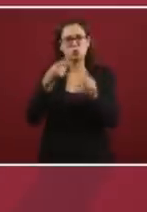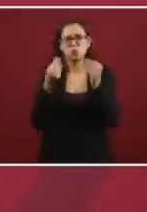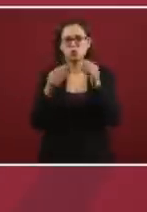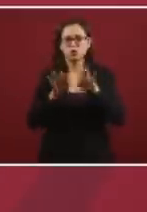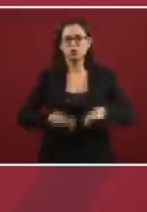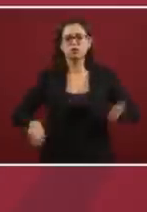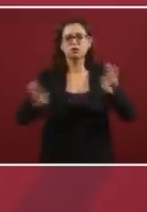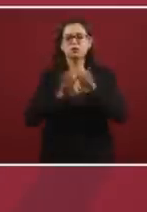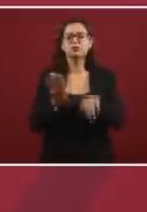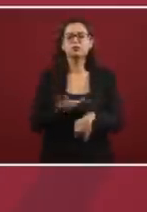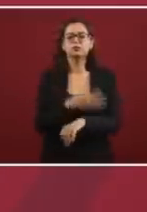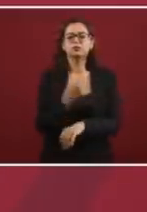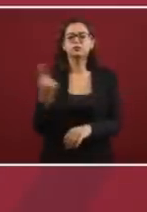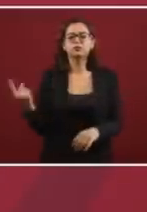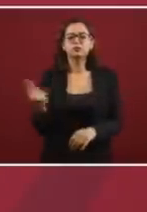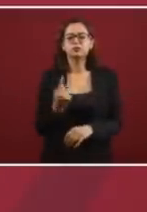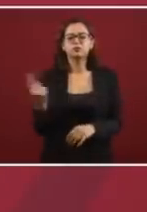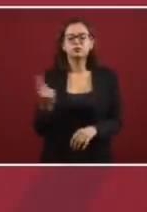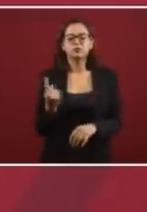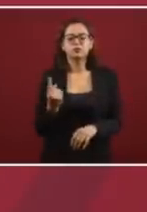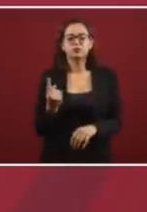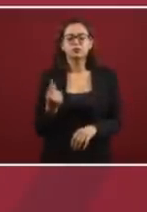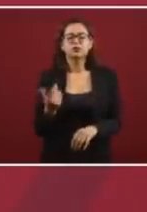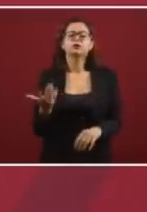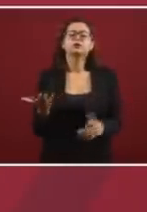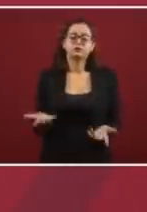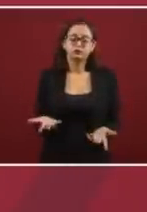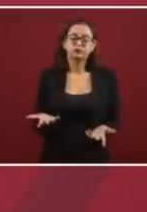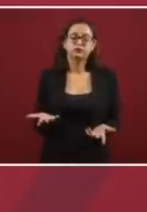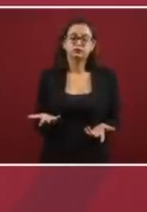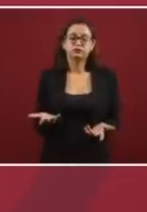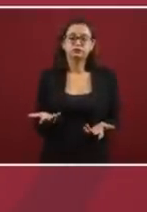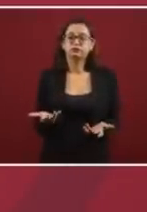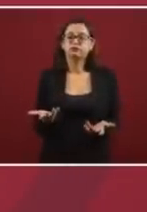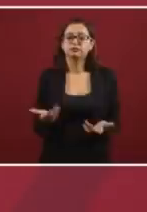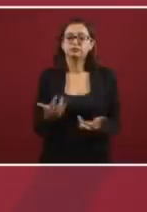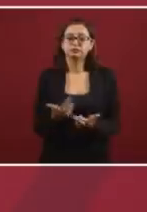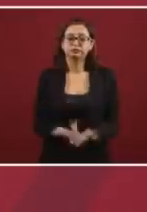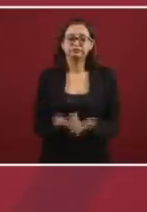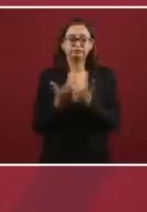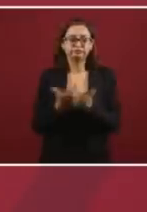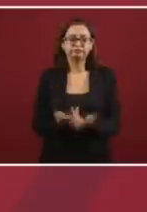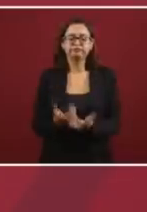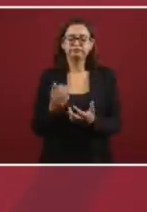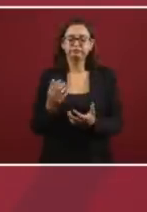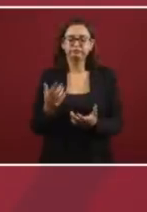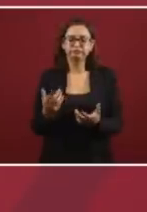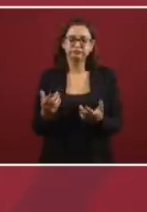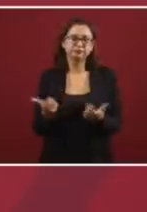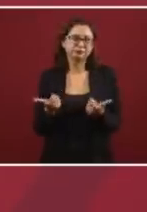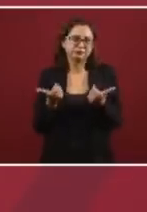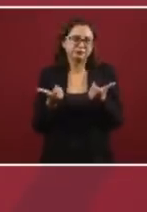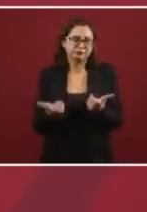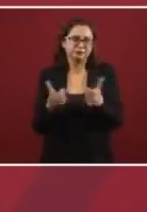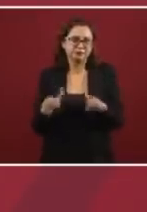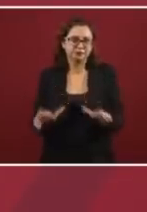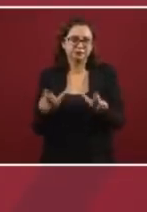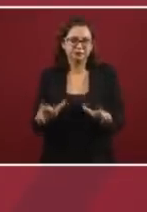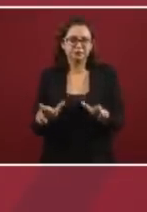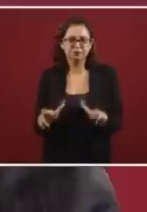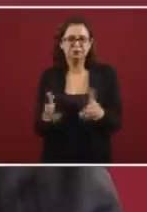solo genera riqueza si no distribuye